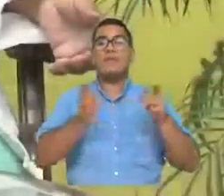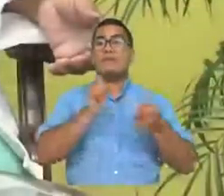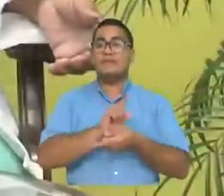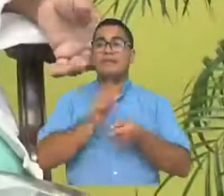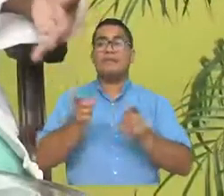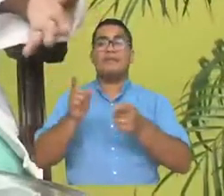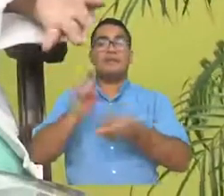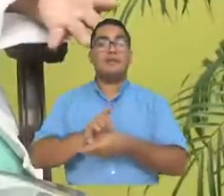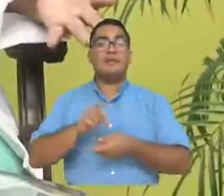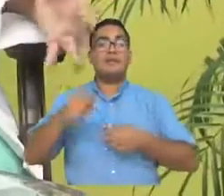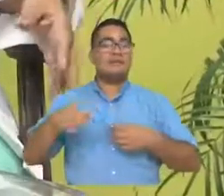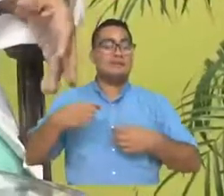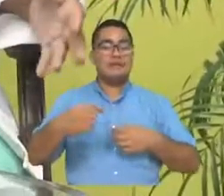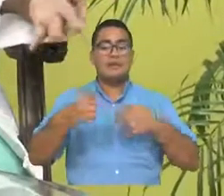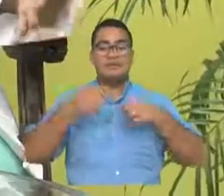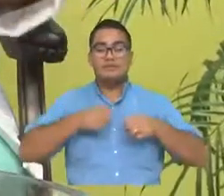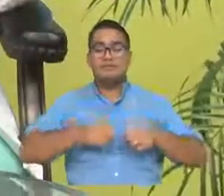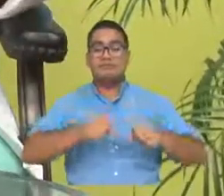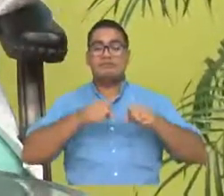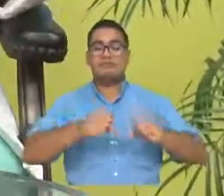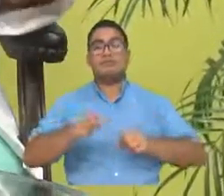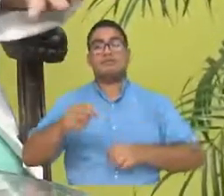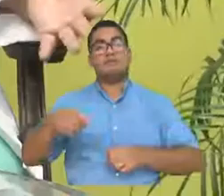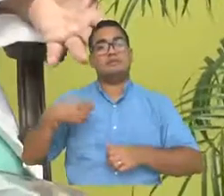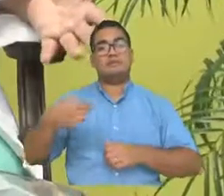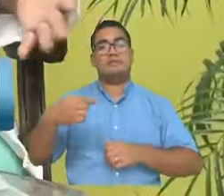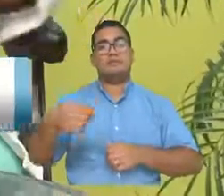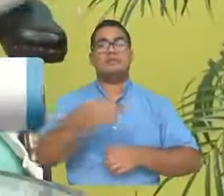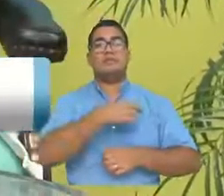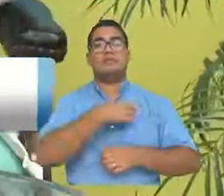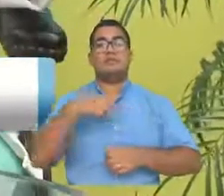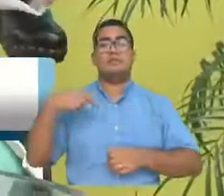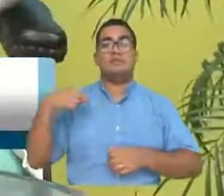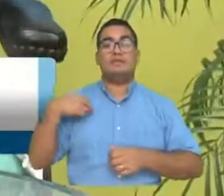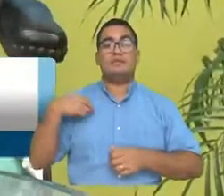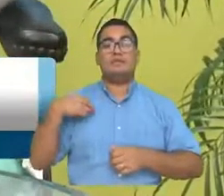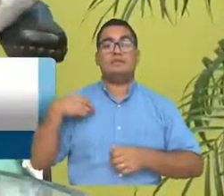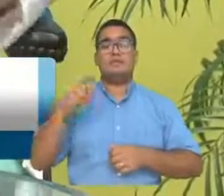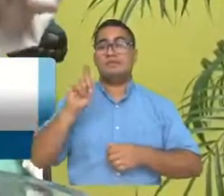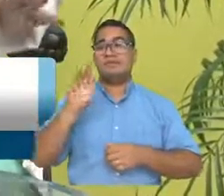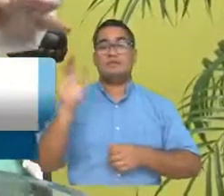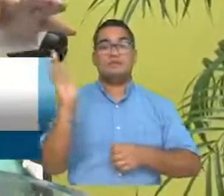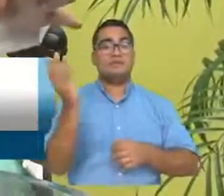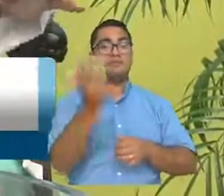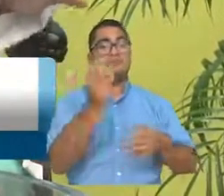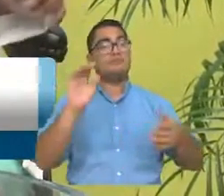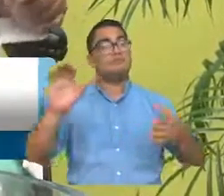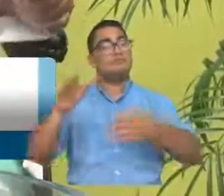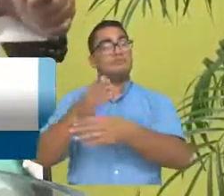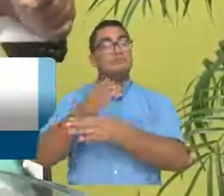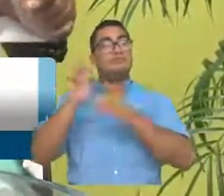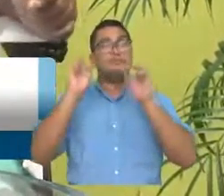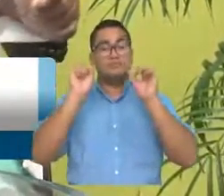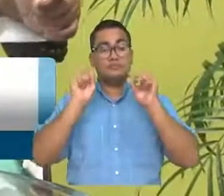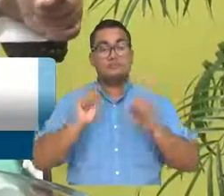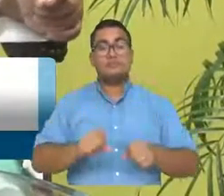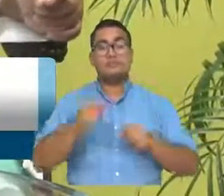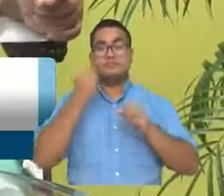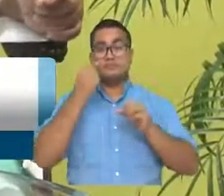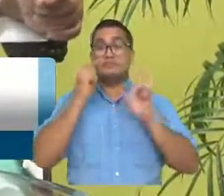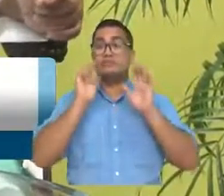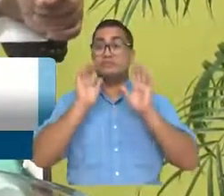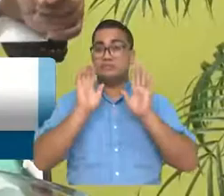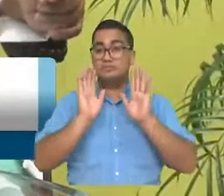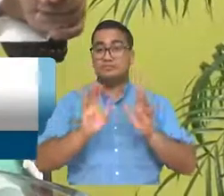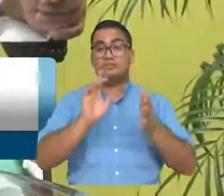Hasta dos veces, tres veces a la semana. Así es. Sí, pero eso ya no se puede hacer. Ya no, eso es diario, te